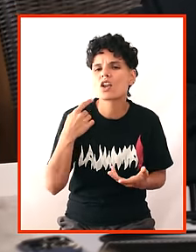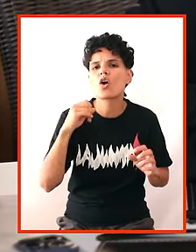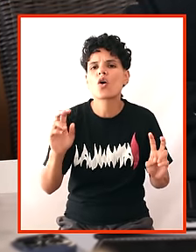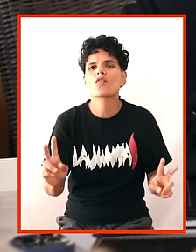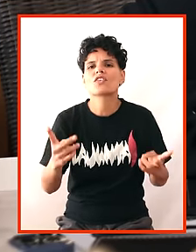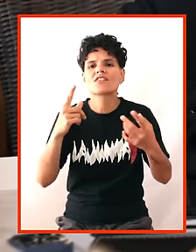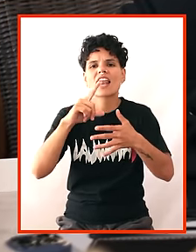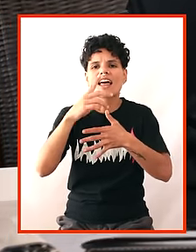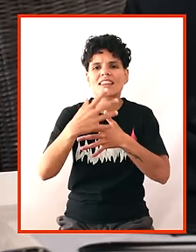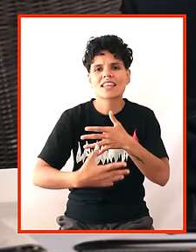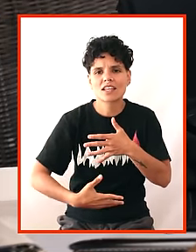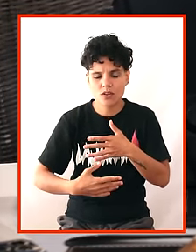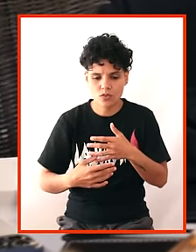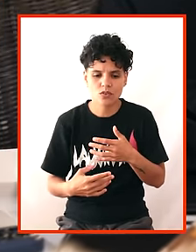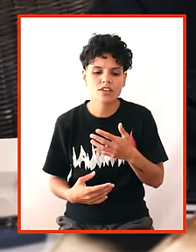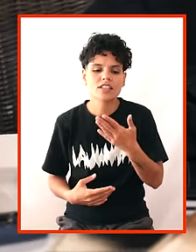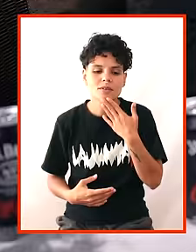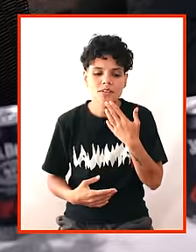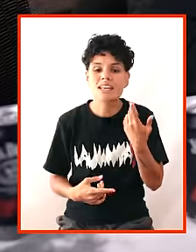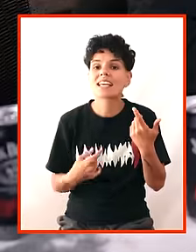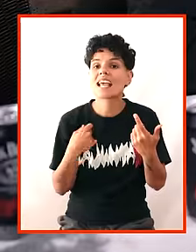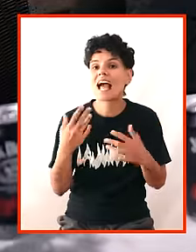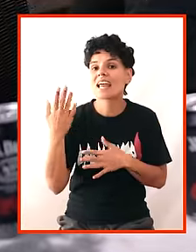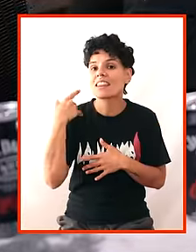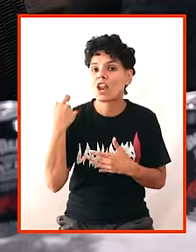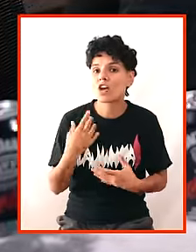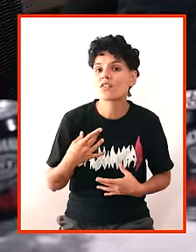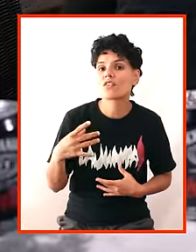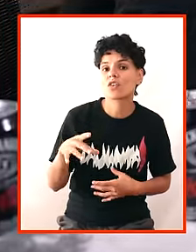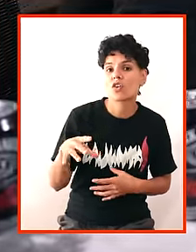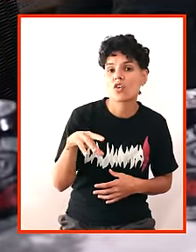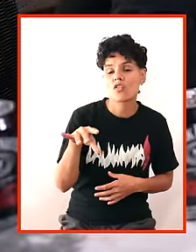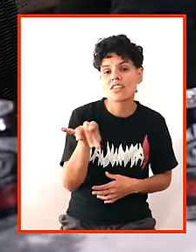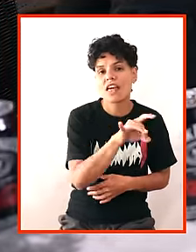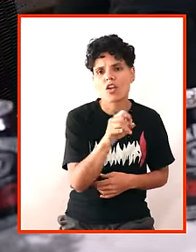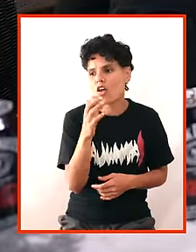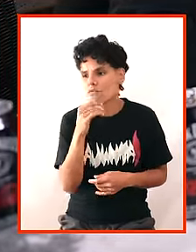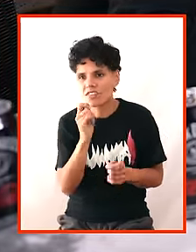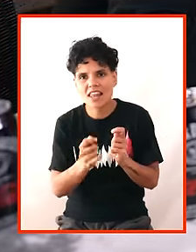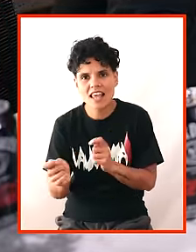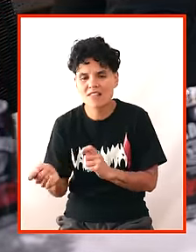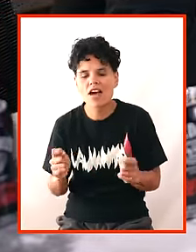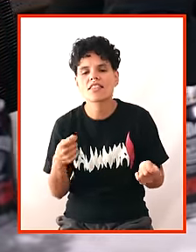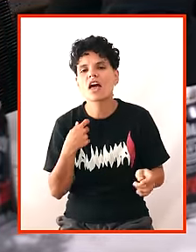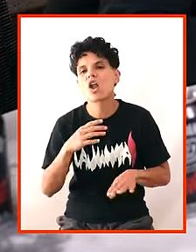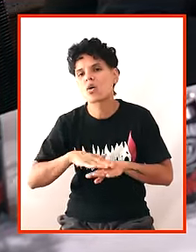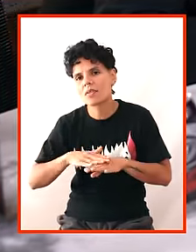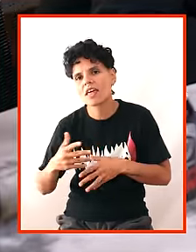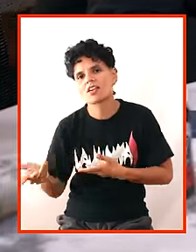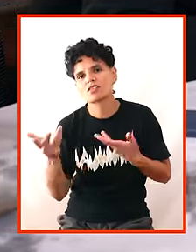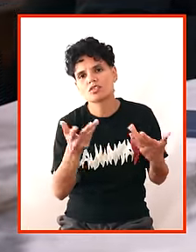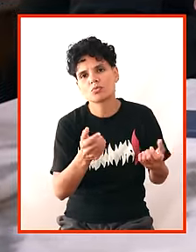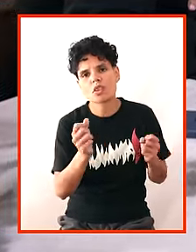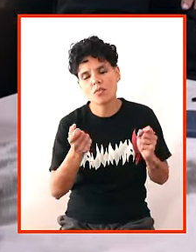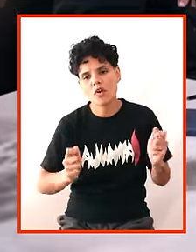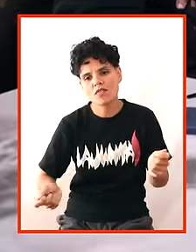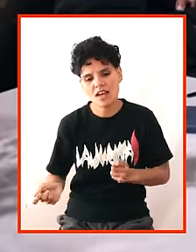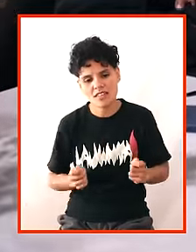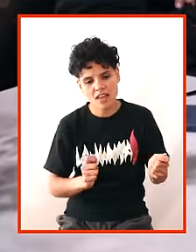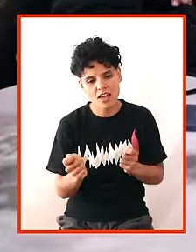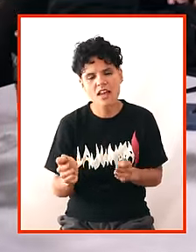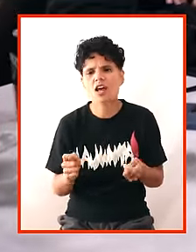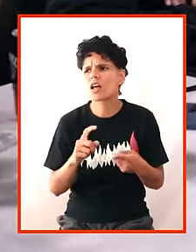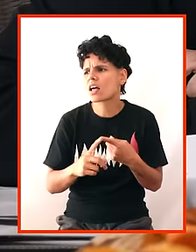él también lo invitaron y no tenía banda. Y nos pidió si nosotros podíamos hacer su banda. Y tocamos y preparamos ¿Por qué no se